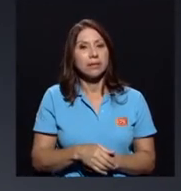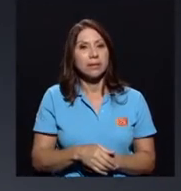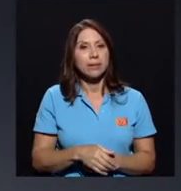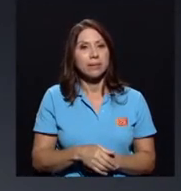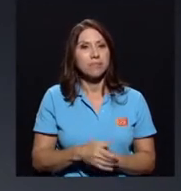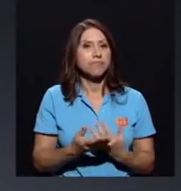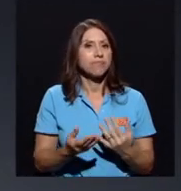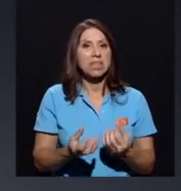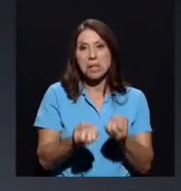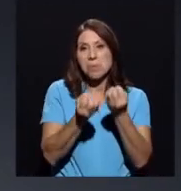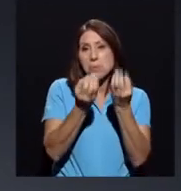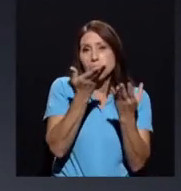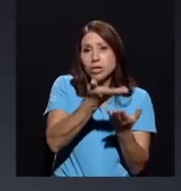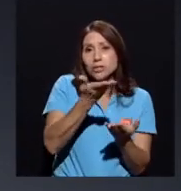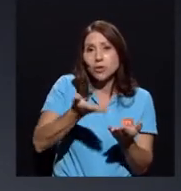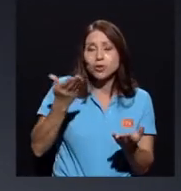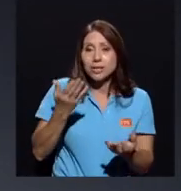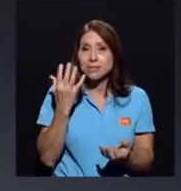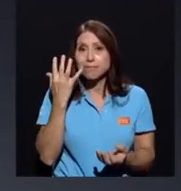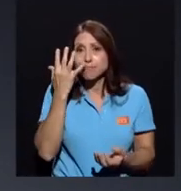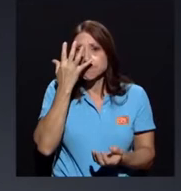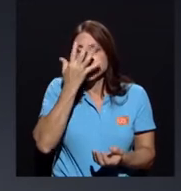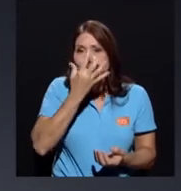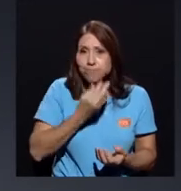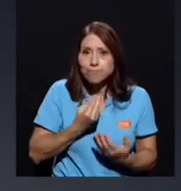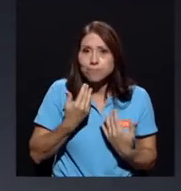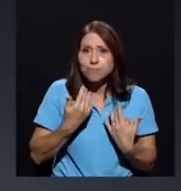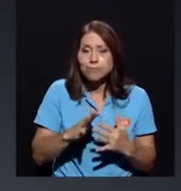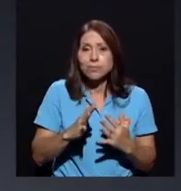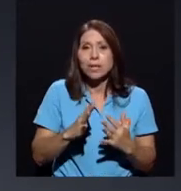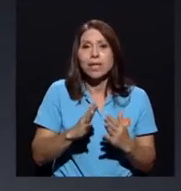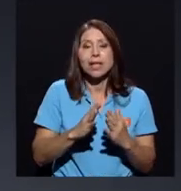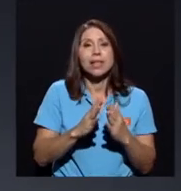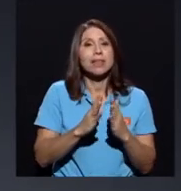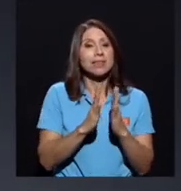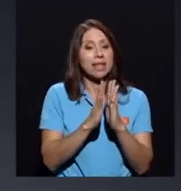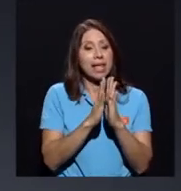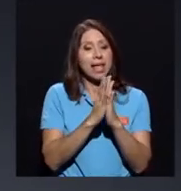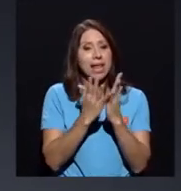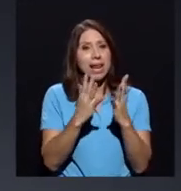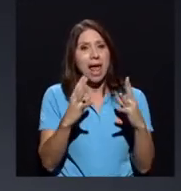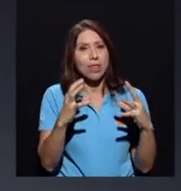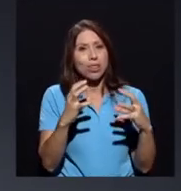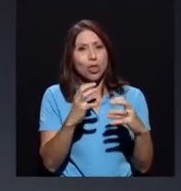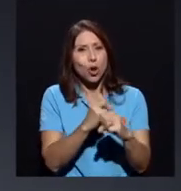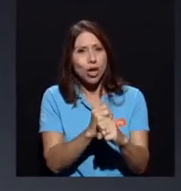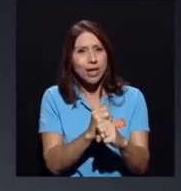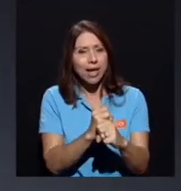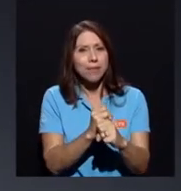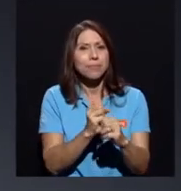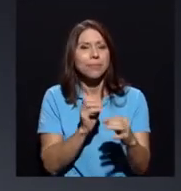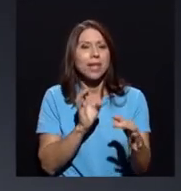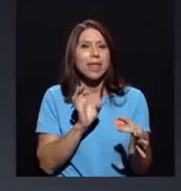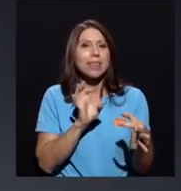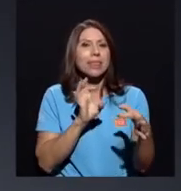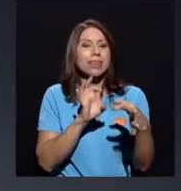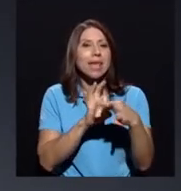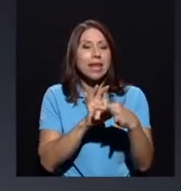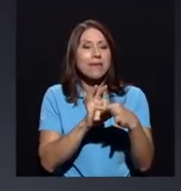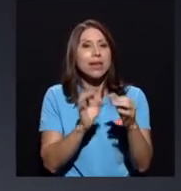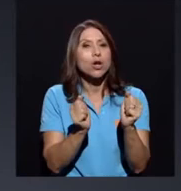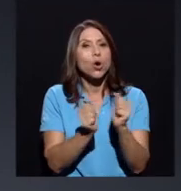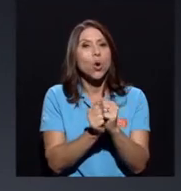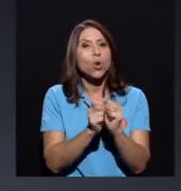de las muchas cosas afectivas de la antología tiene que ver con dos capítulos